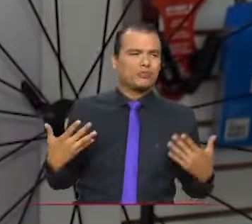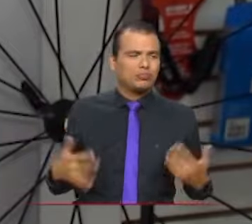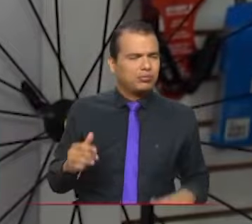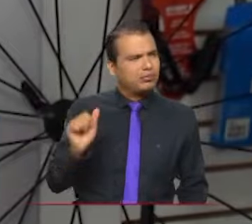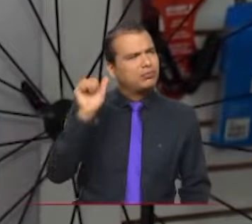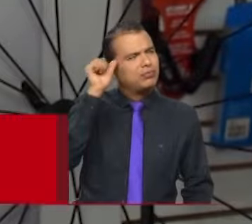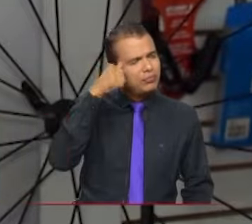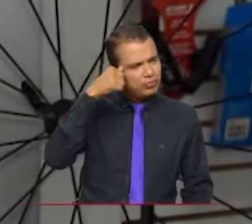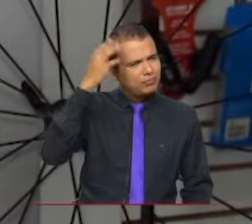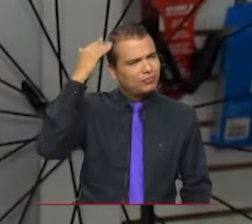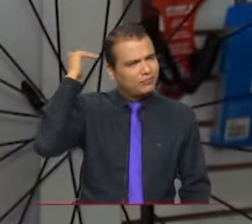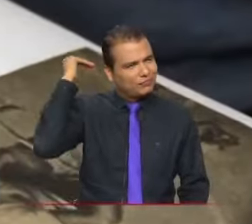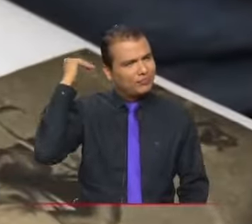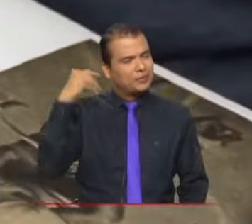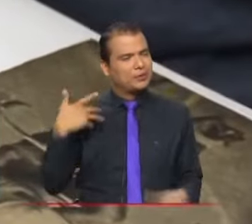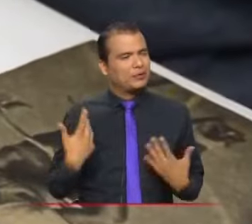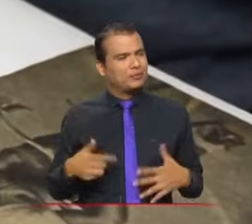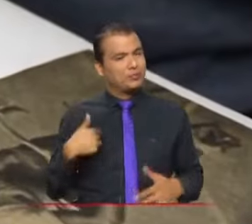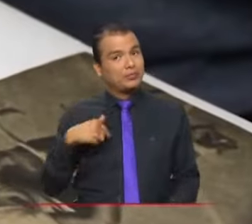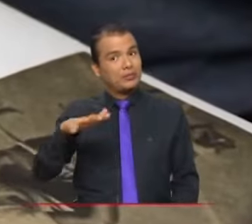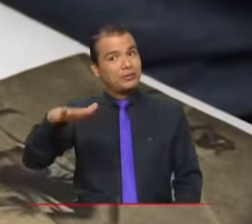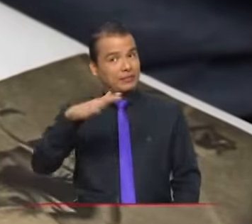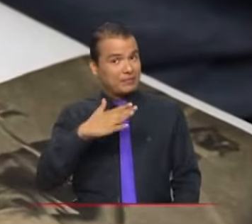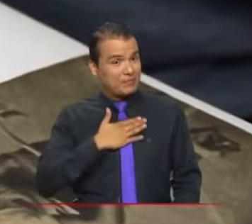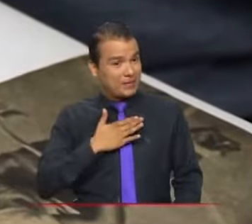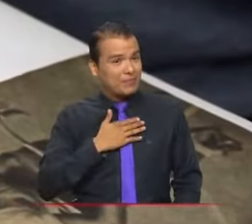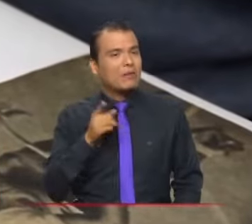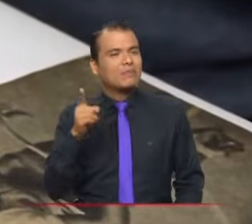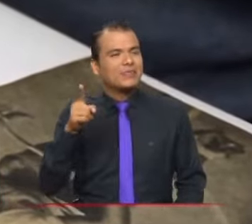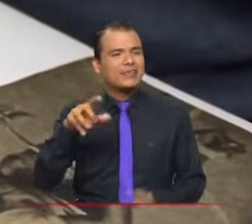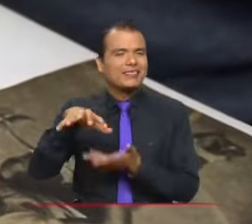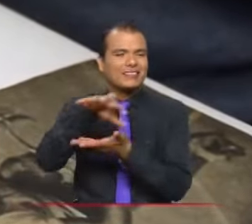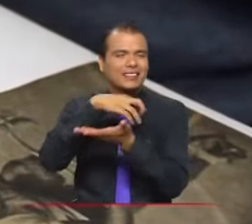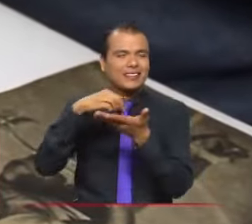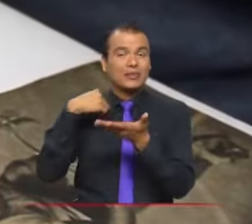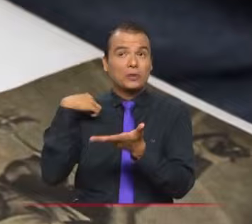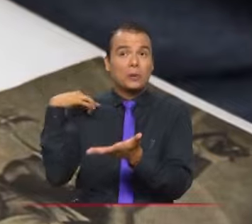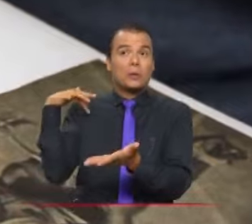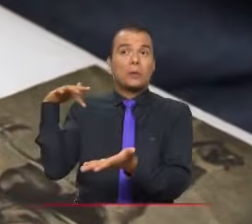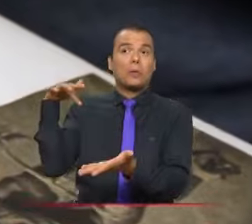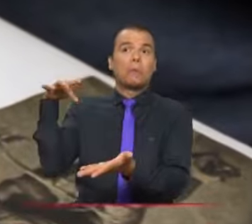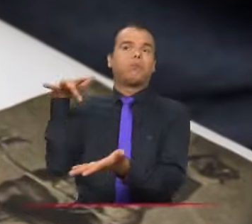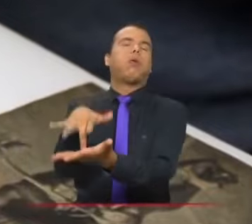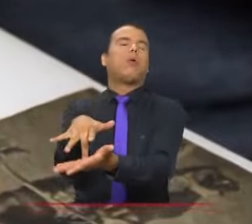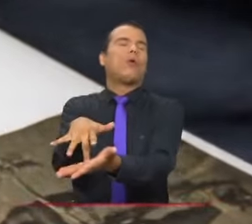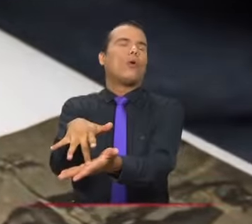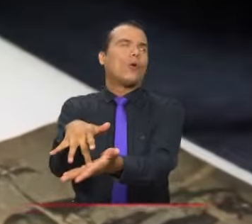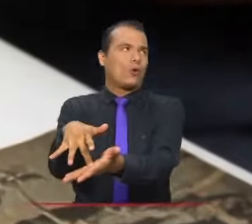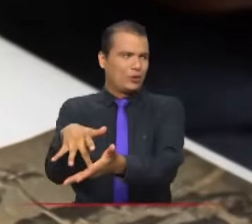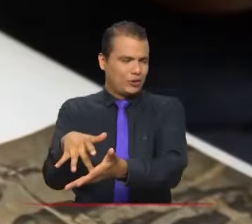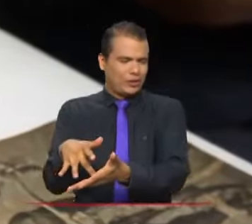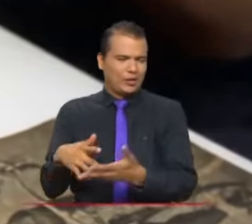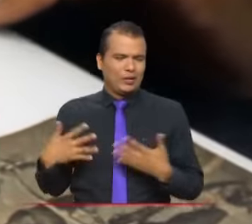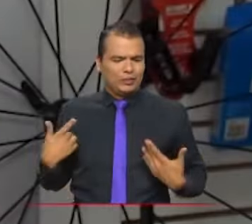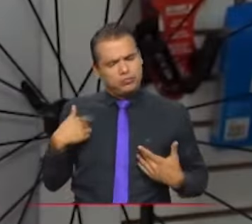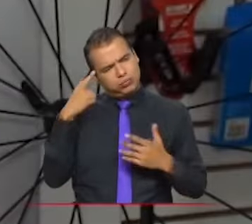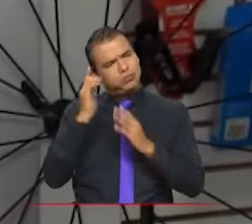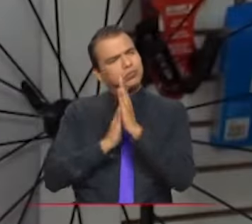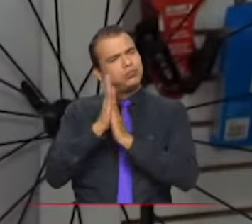que llegaba a mi tierra natal, que es Santander, en Bucaramanga. Y pues tenía la